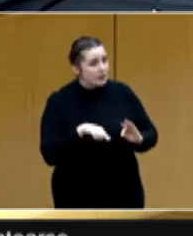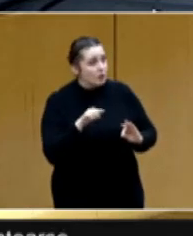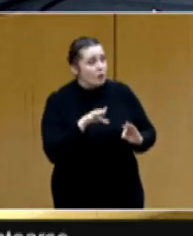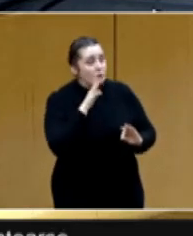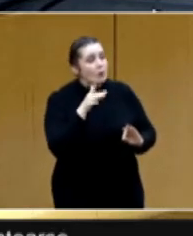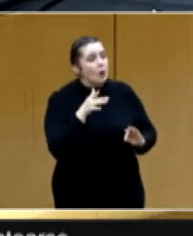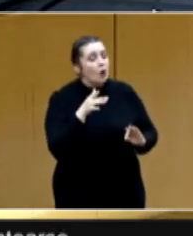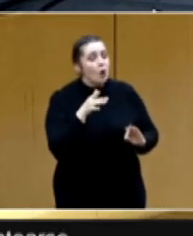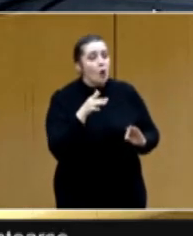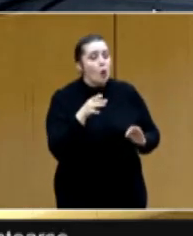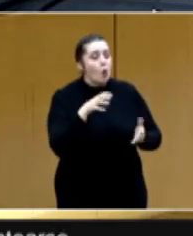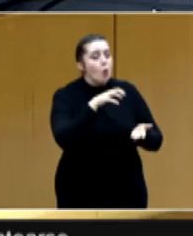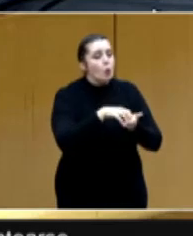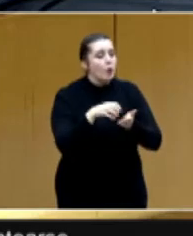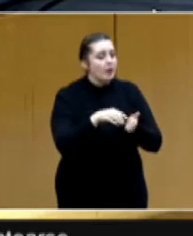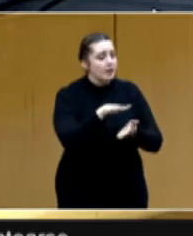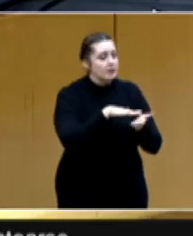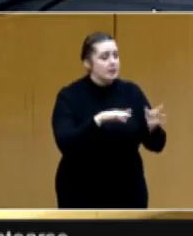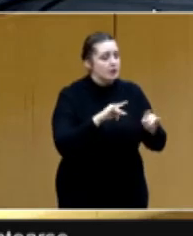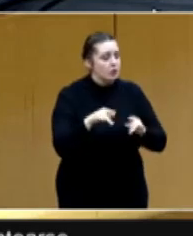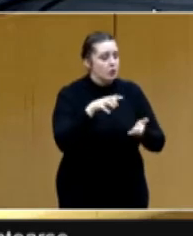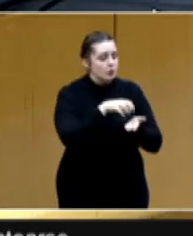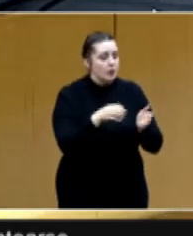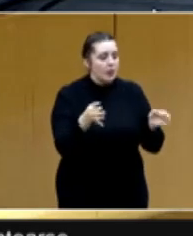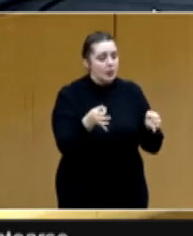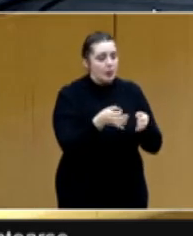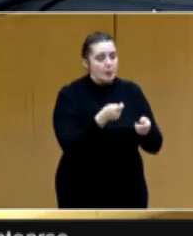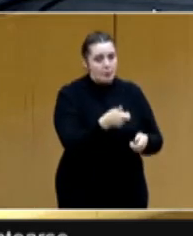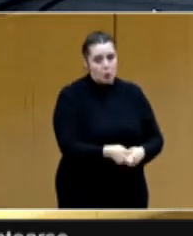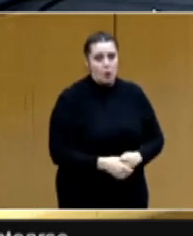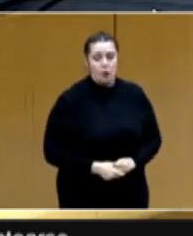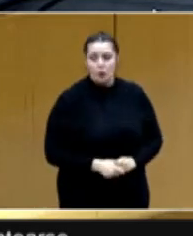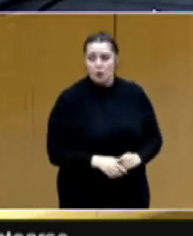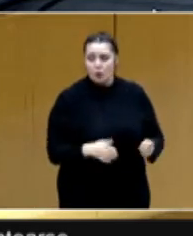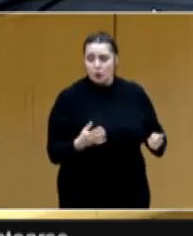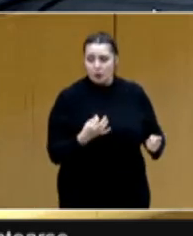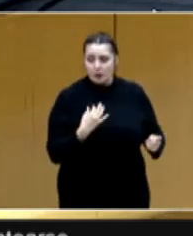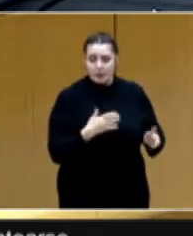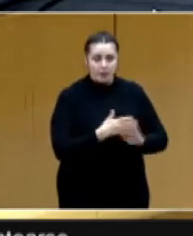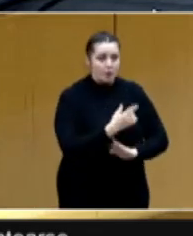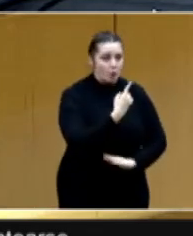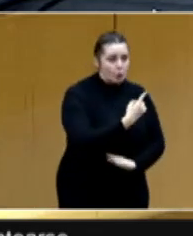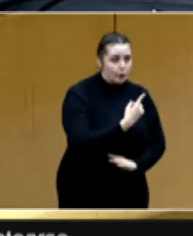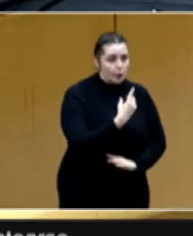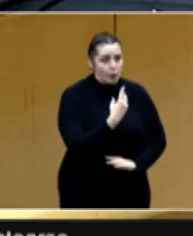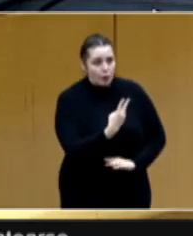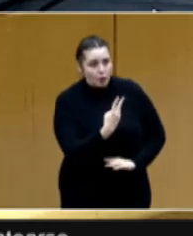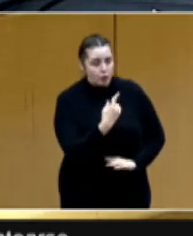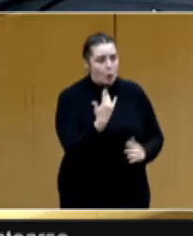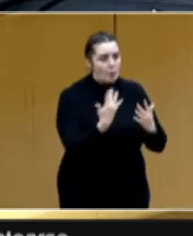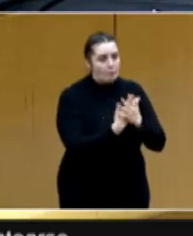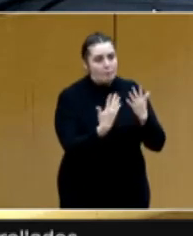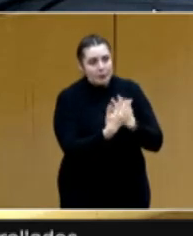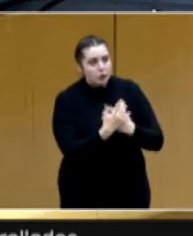jueces de demarcaciones pequeñas donde hay pocos juzgados sin ninguno de ellos puede especializarse Y eso no hay uno o dos y son los dos mixtos evidentemente